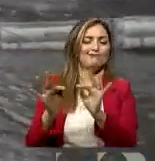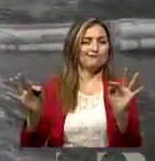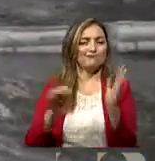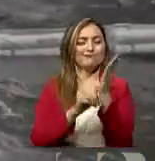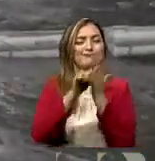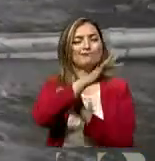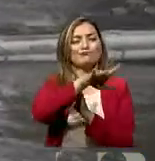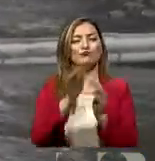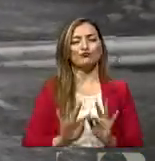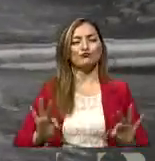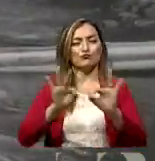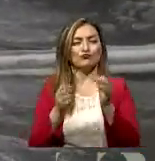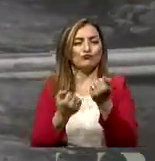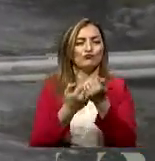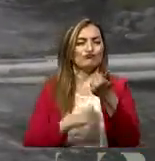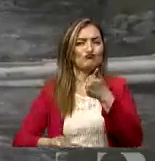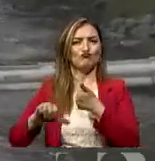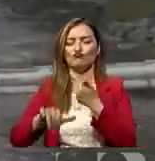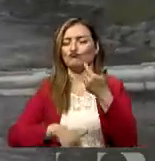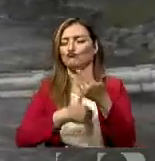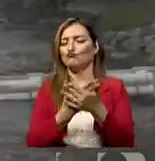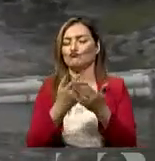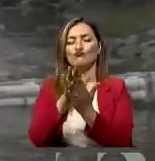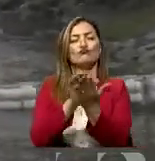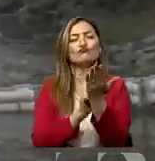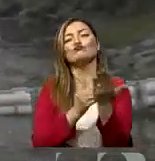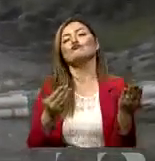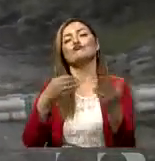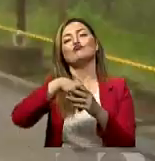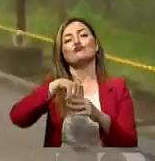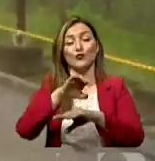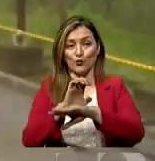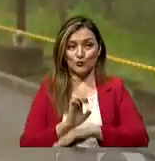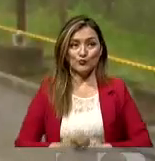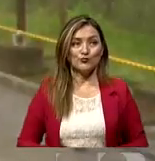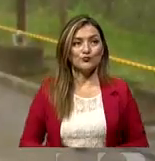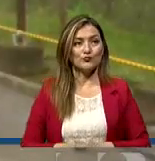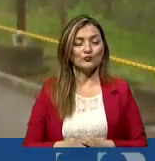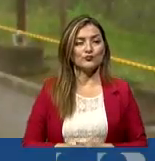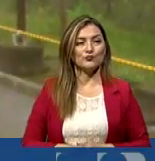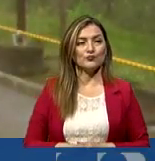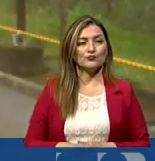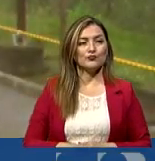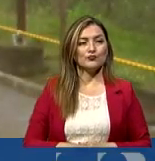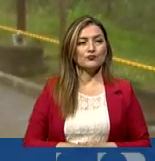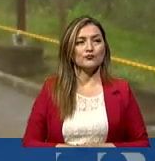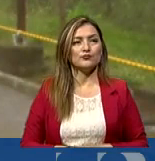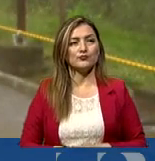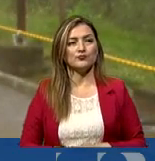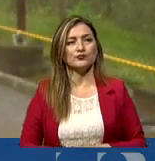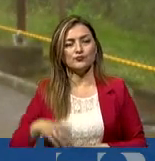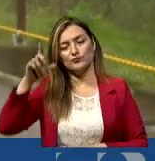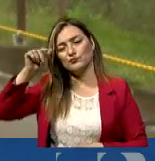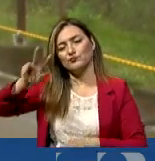la importancia de que se apoyen y ejecuten este tipo de proyectos en nuestro país. Pero el gobierno nacional tiene